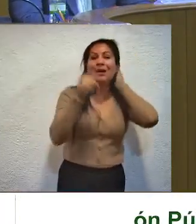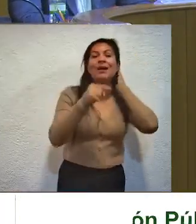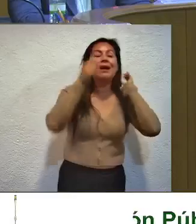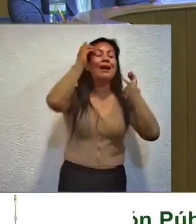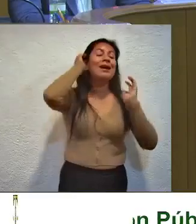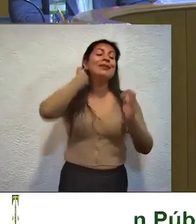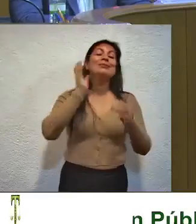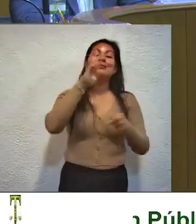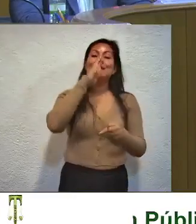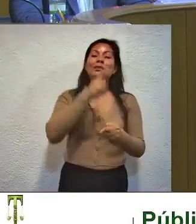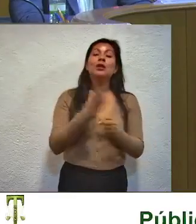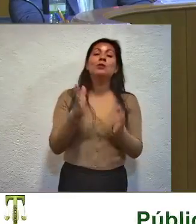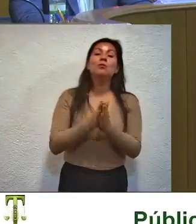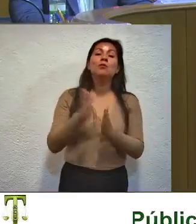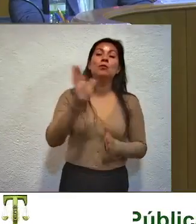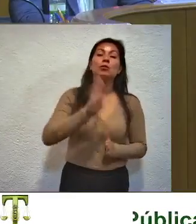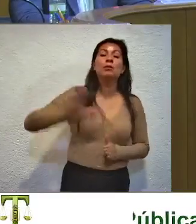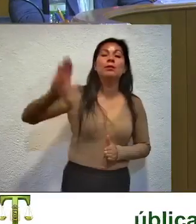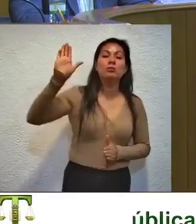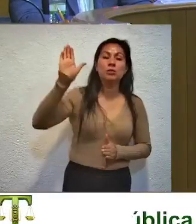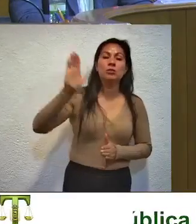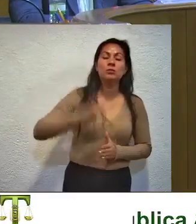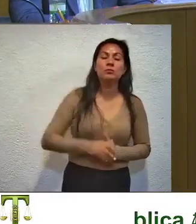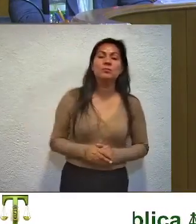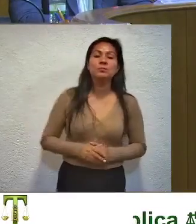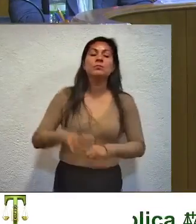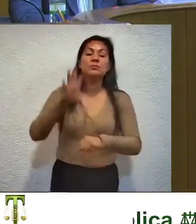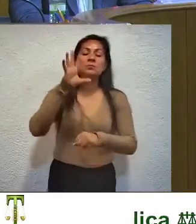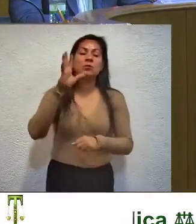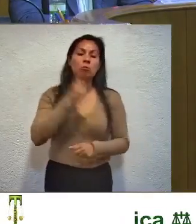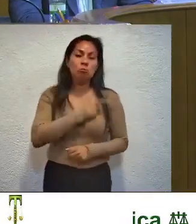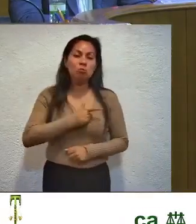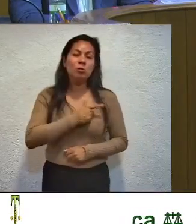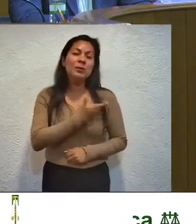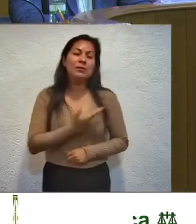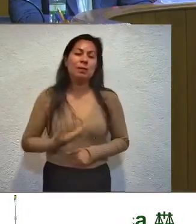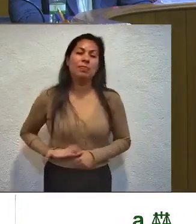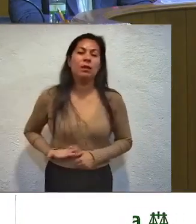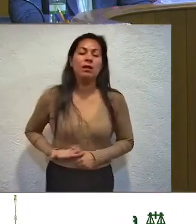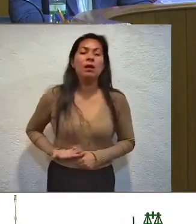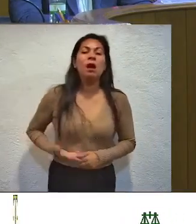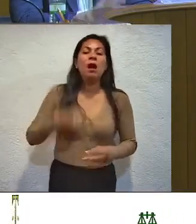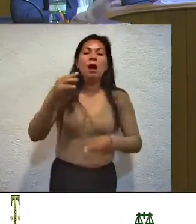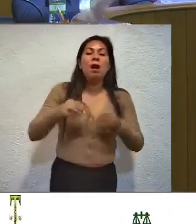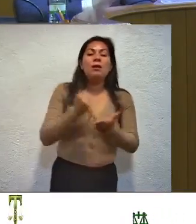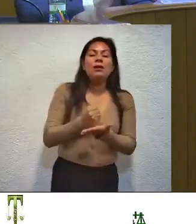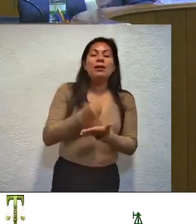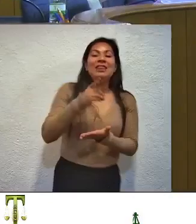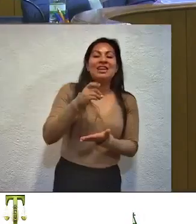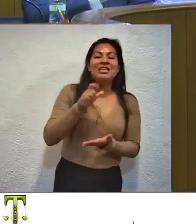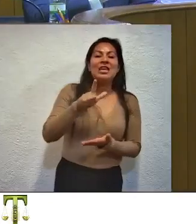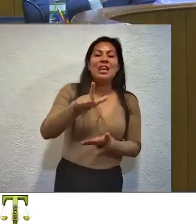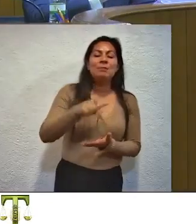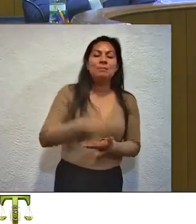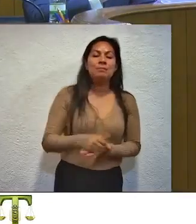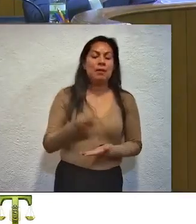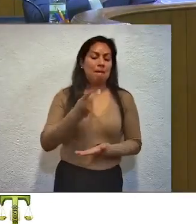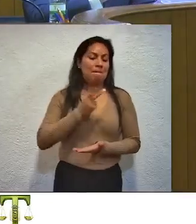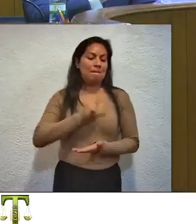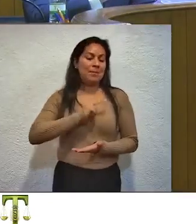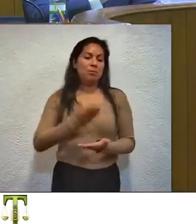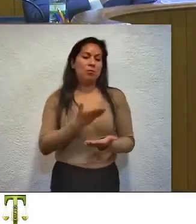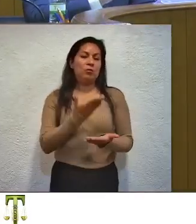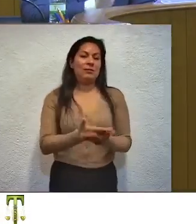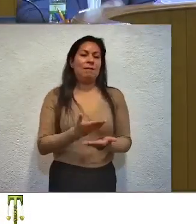respecto, secretario, por favor, tome la votación. Con su autorización, magistrada Presidenta. Magistrado ponente Daniel Preciado Temigel. Es proyecto